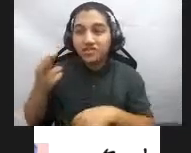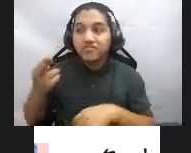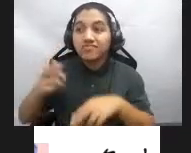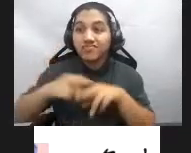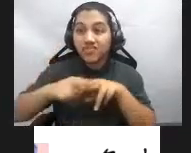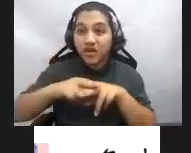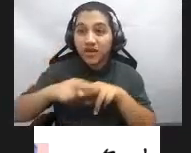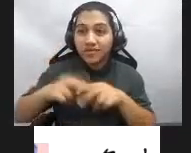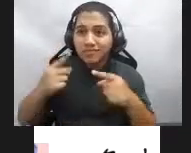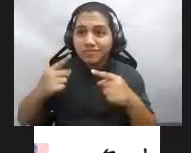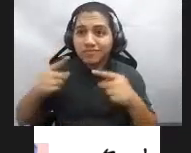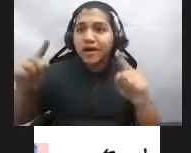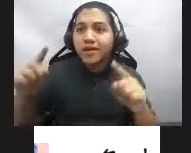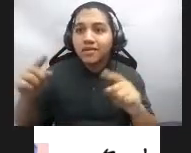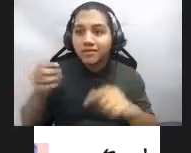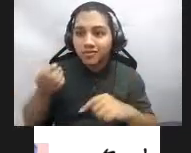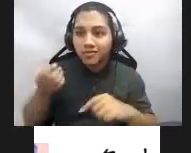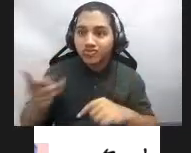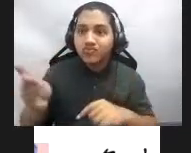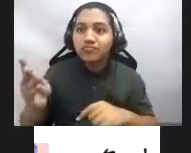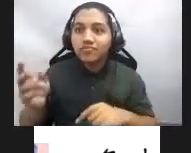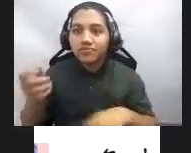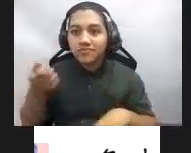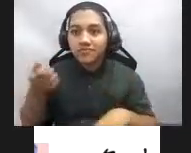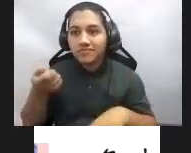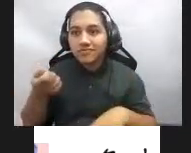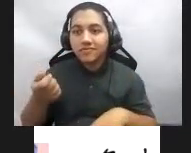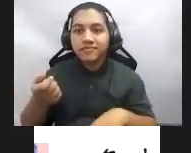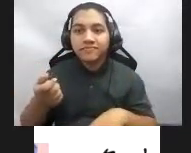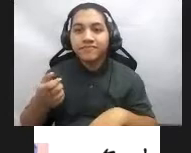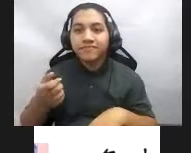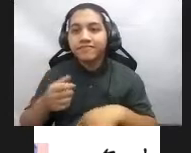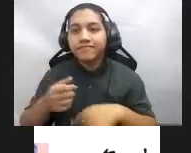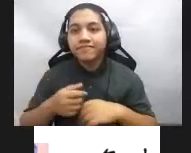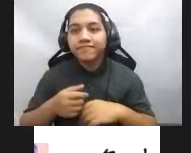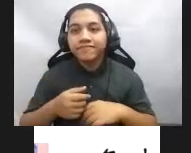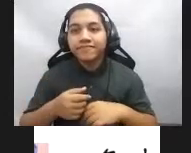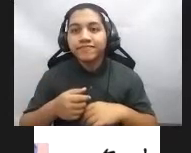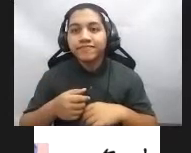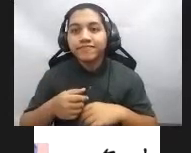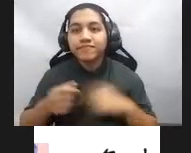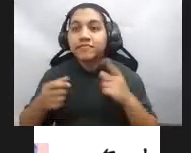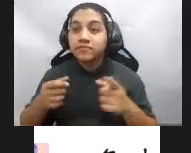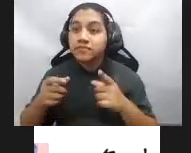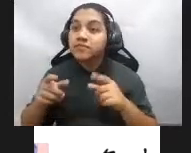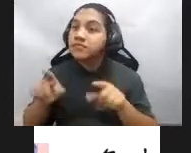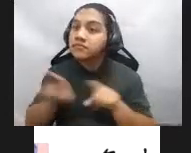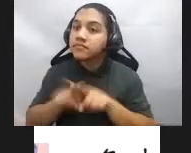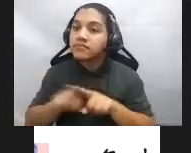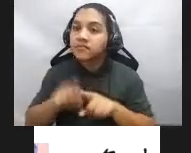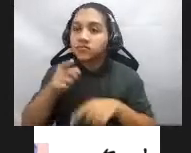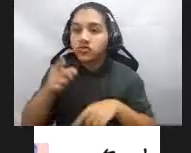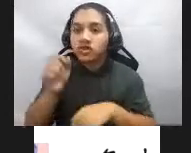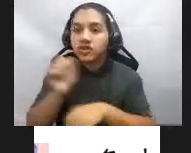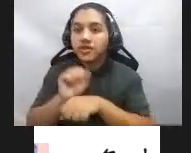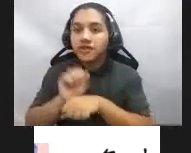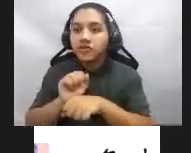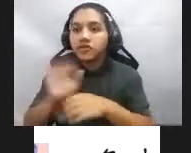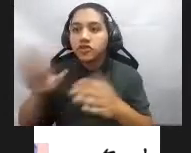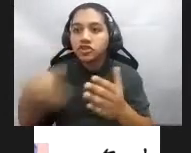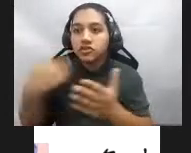tiempo que estaba destinado. Aquí tienen también trabajadores chinos que llegaron a Jamaica,